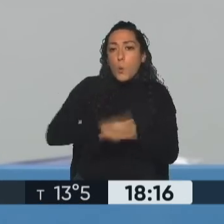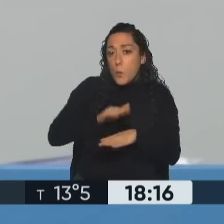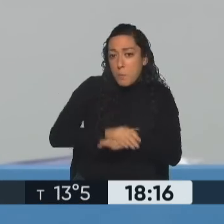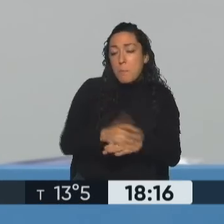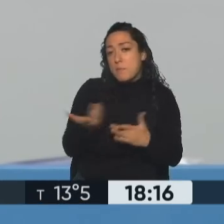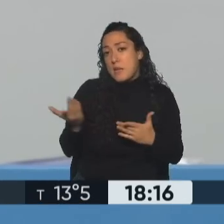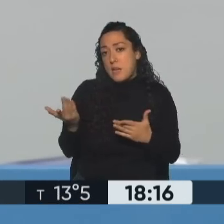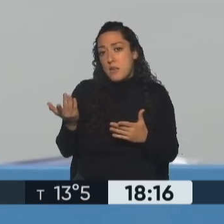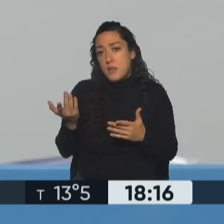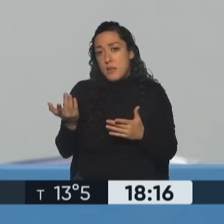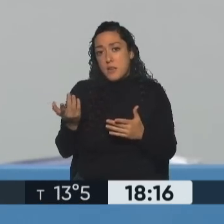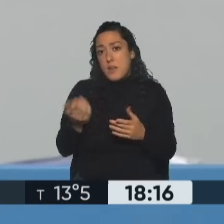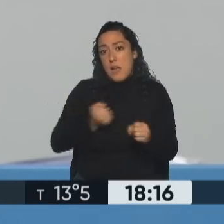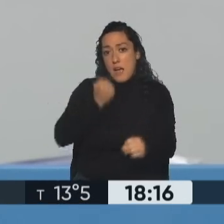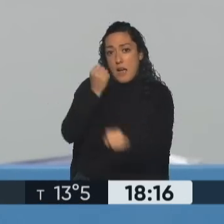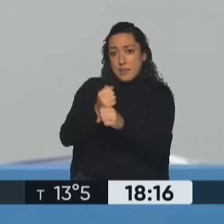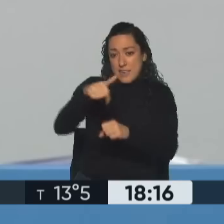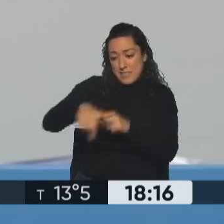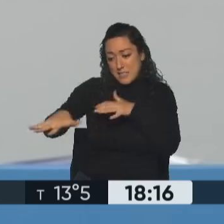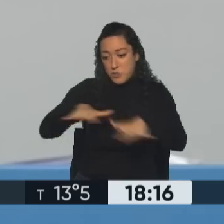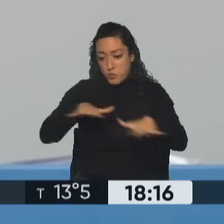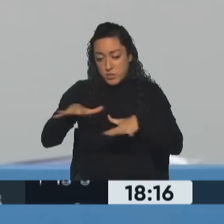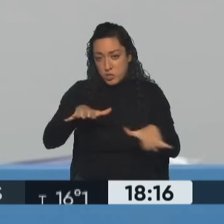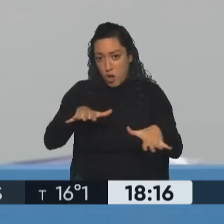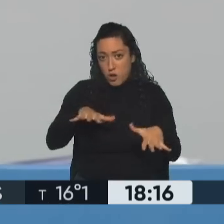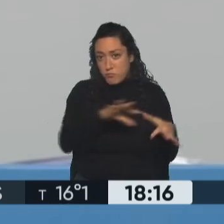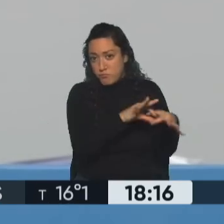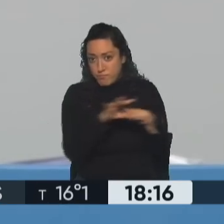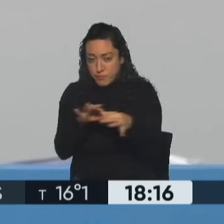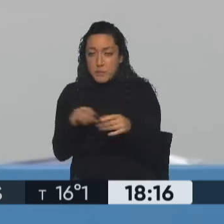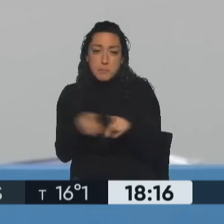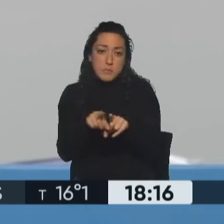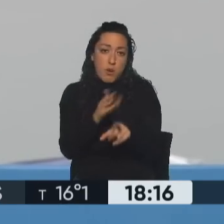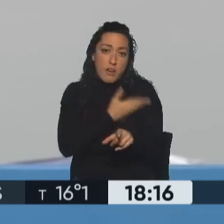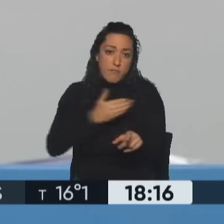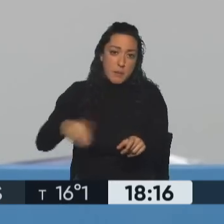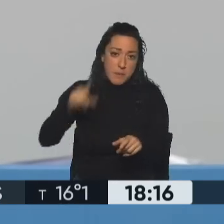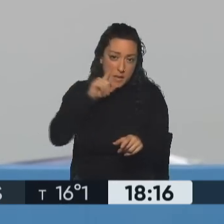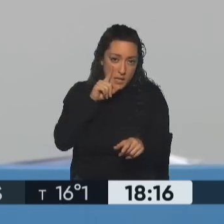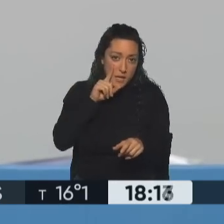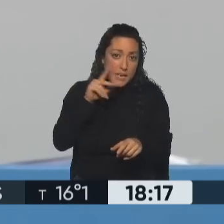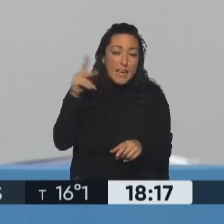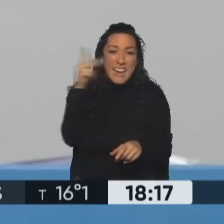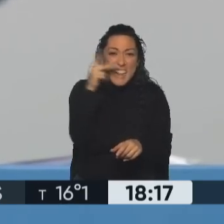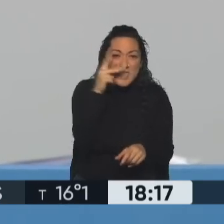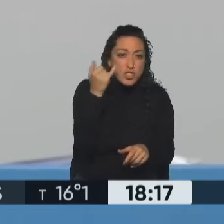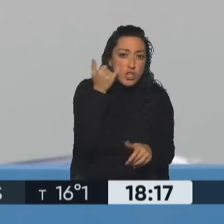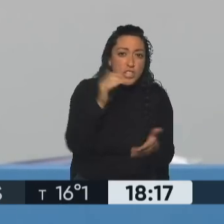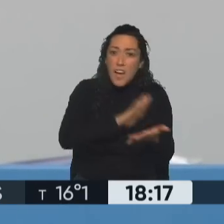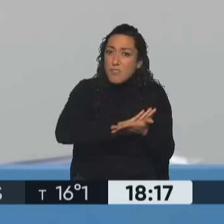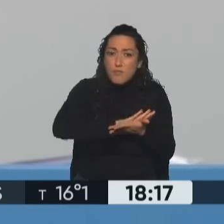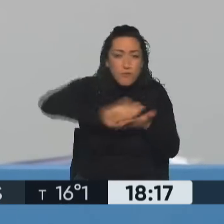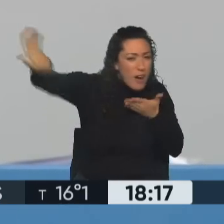endeudaron, los que nos trajeron hasta acá de vuelta con el Fondo Monetario, Néstor lo había sacado del